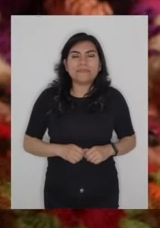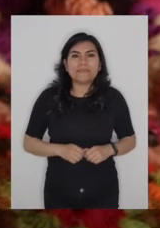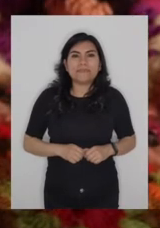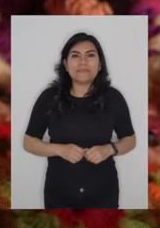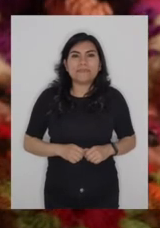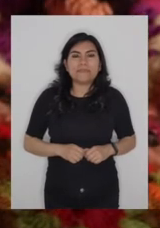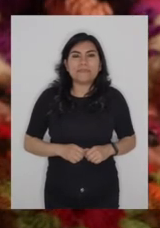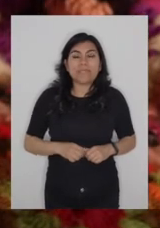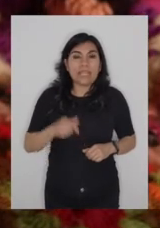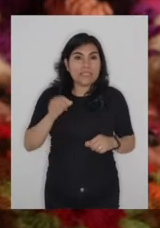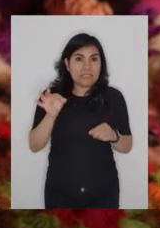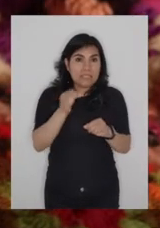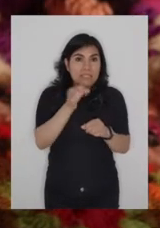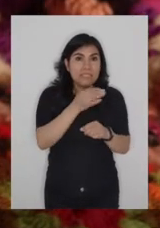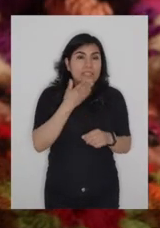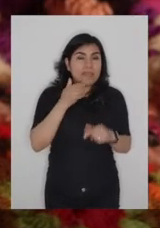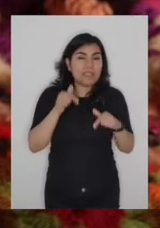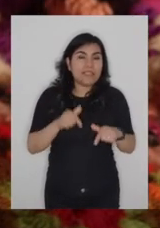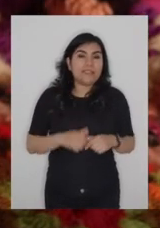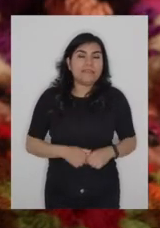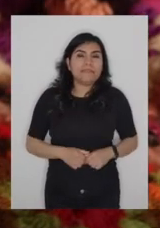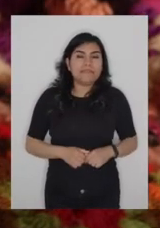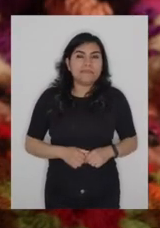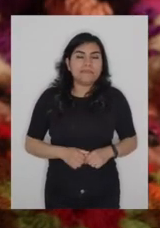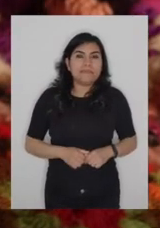Ketchup se tejía acá igual.